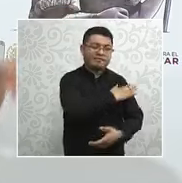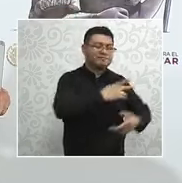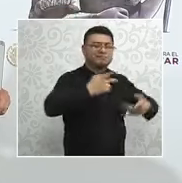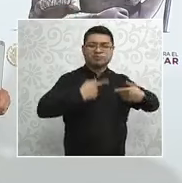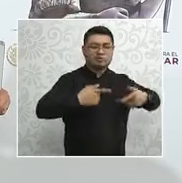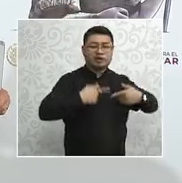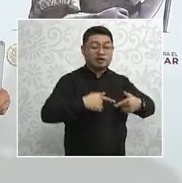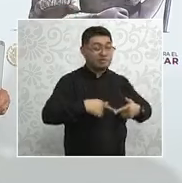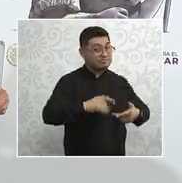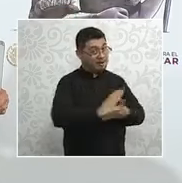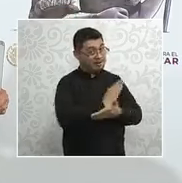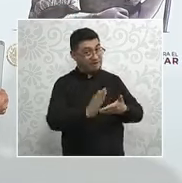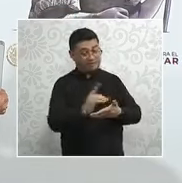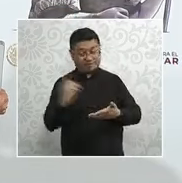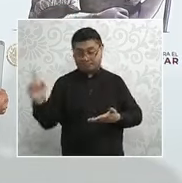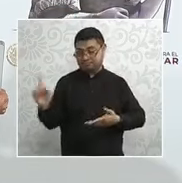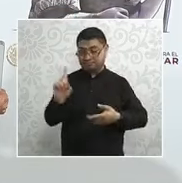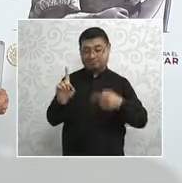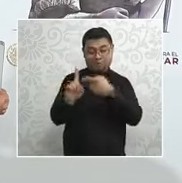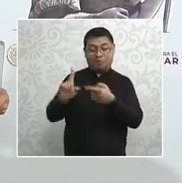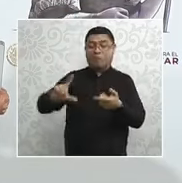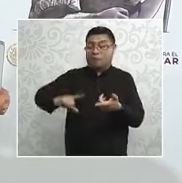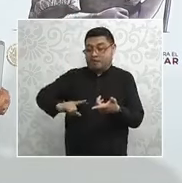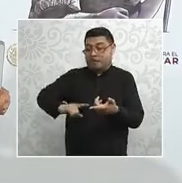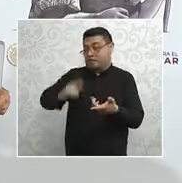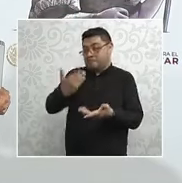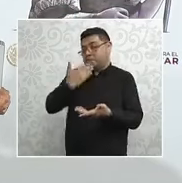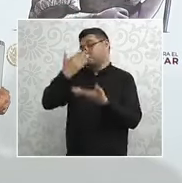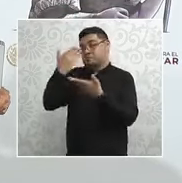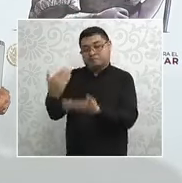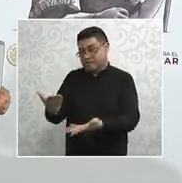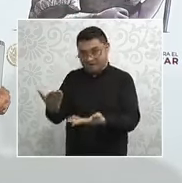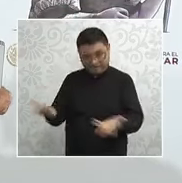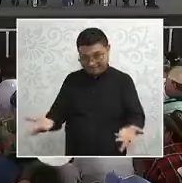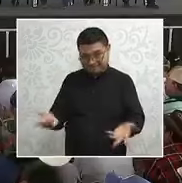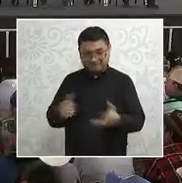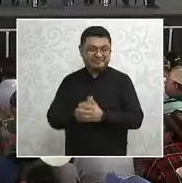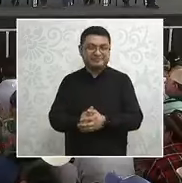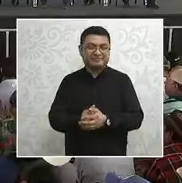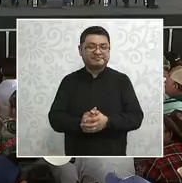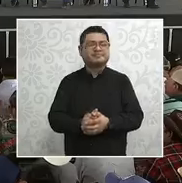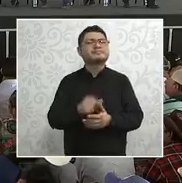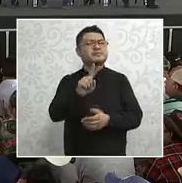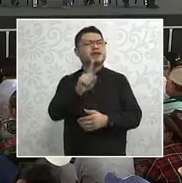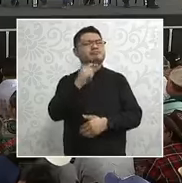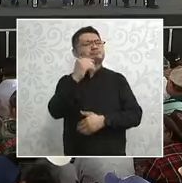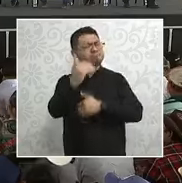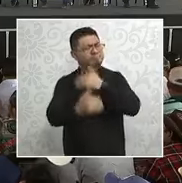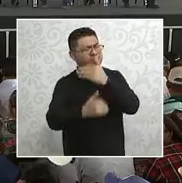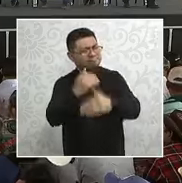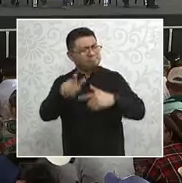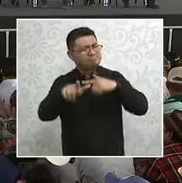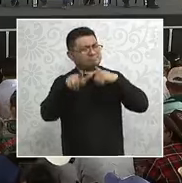tienen una gran gobernadora la que queremos también sepan que vamos a seguir